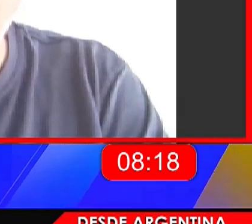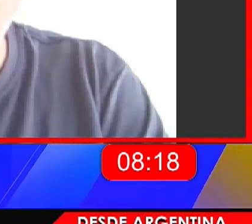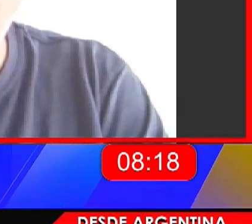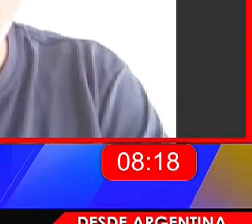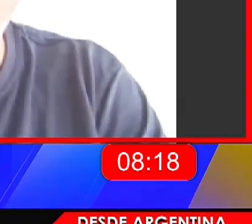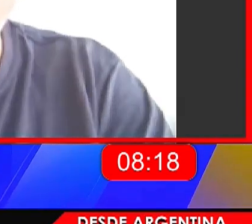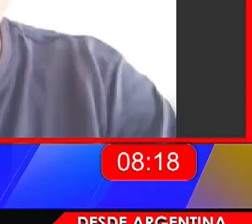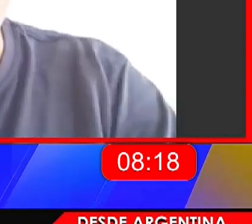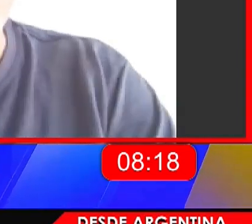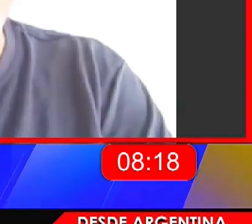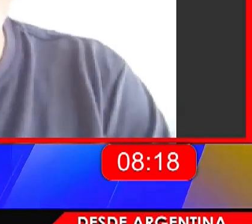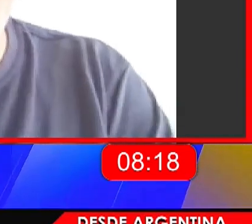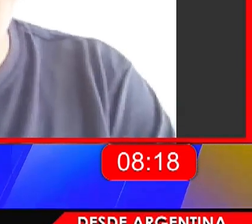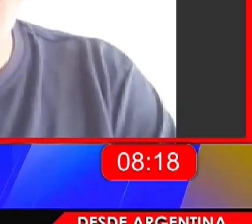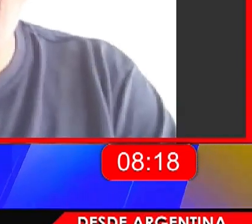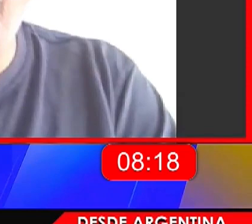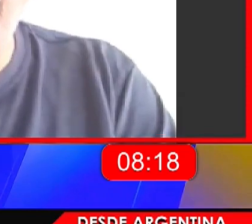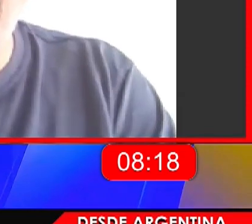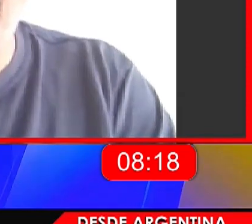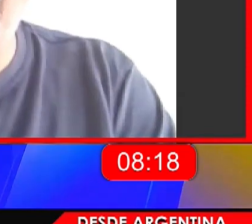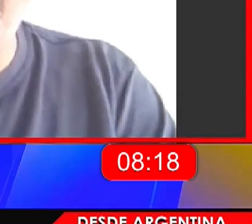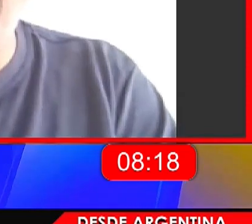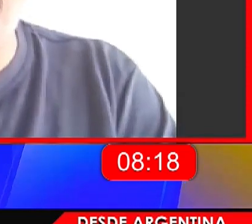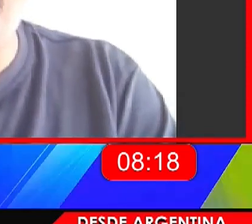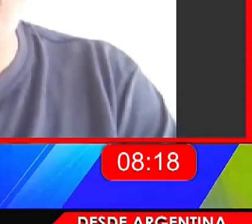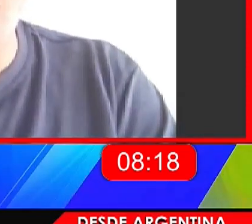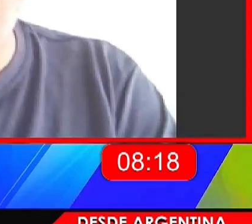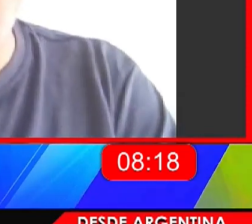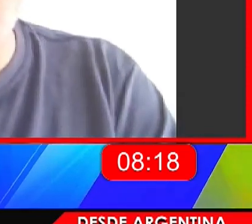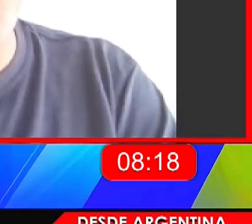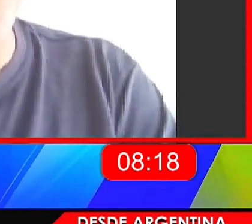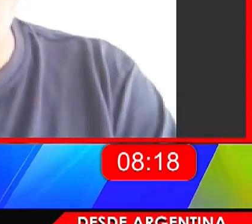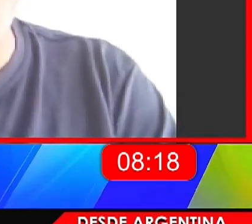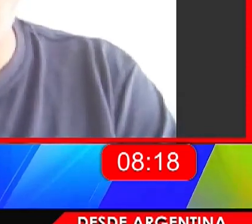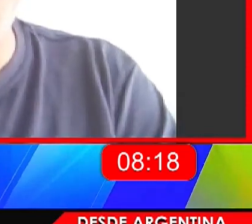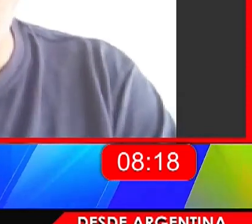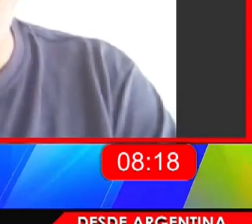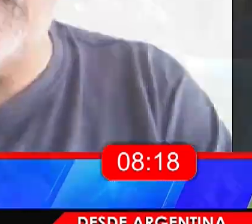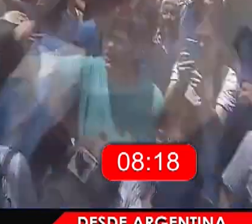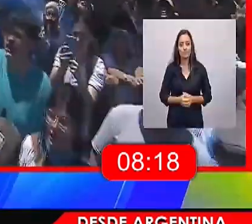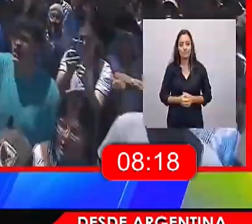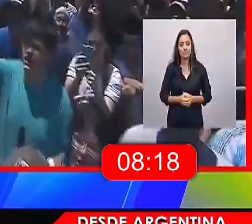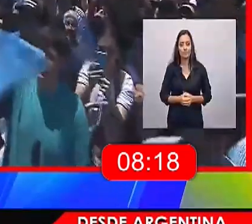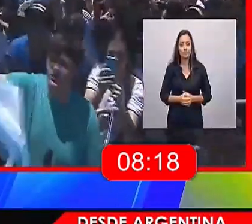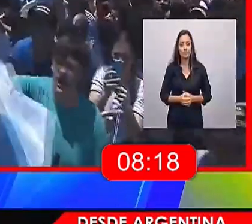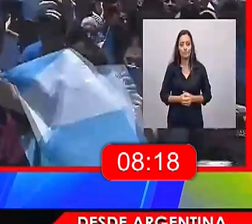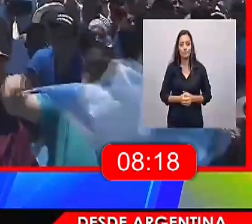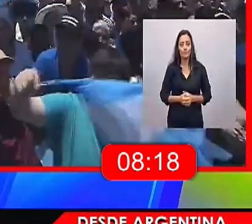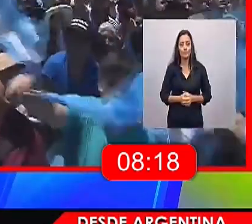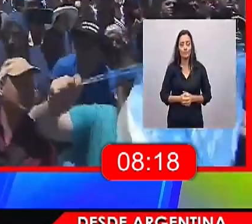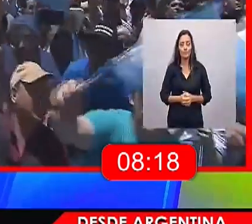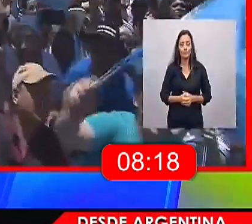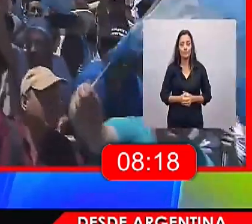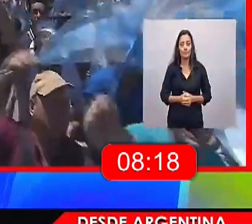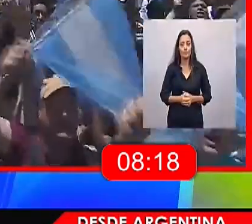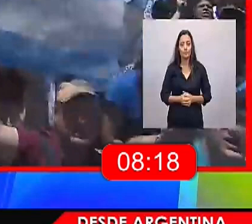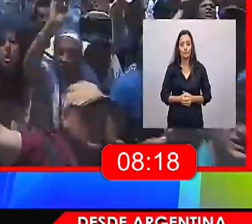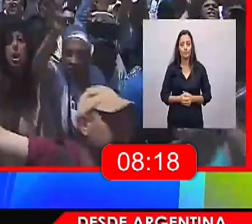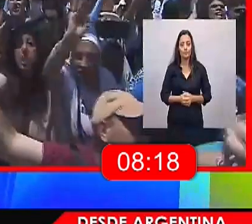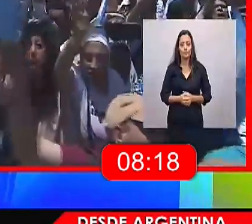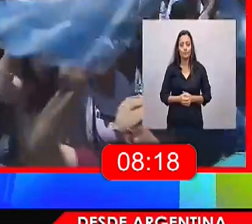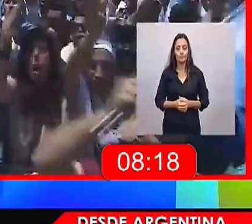Milei? Bueno, la verdad es que acá, digamos, hemos tenido durante todo este año